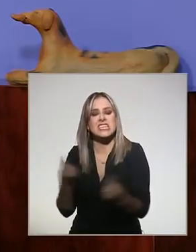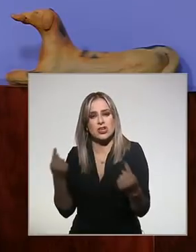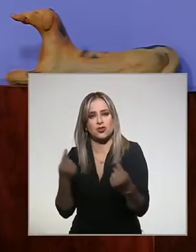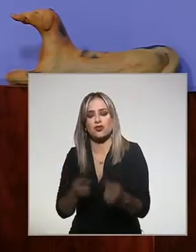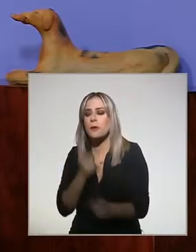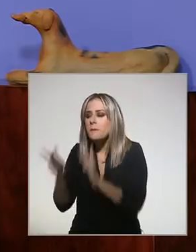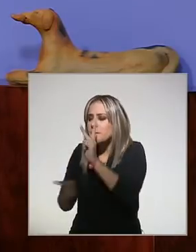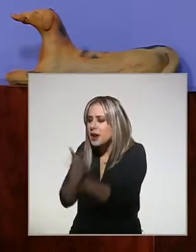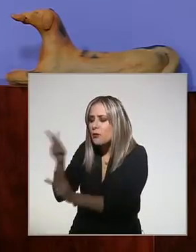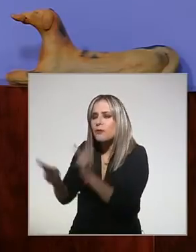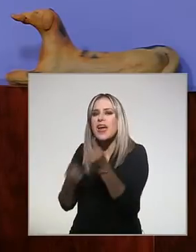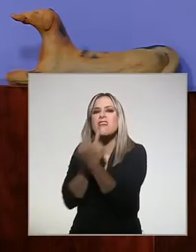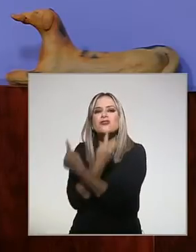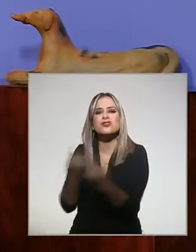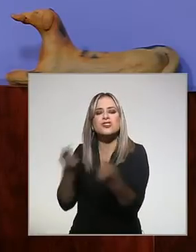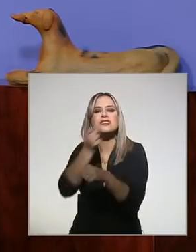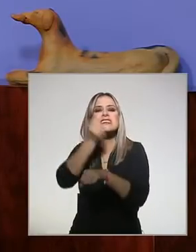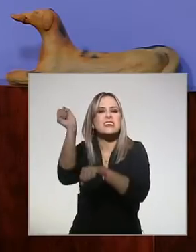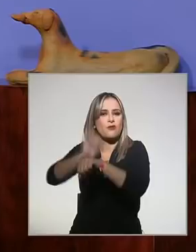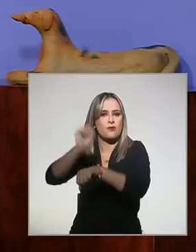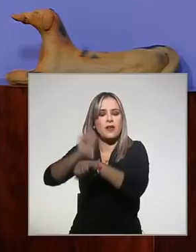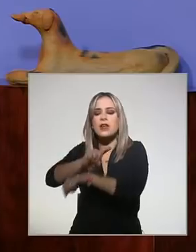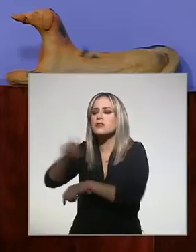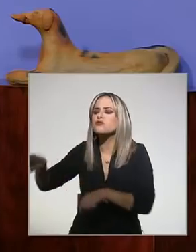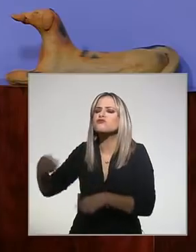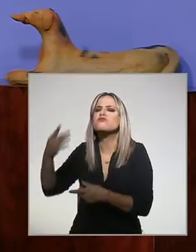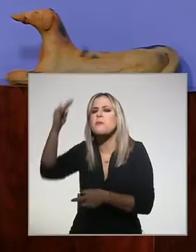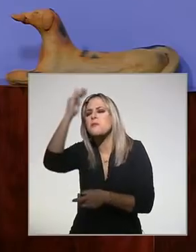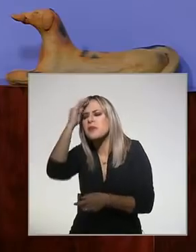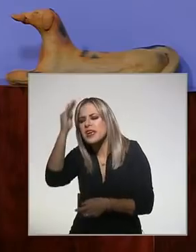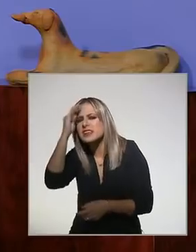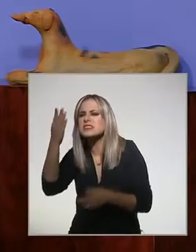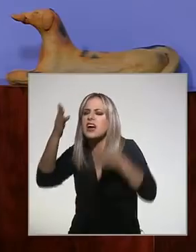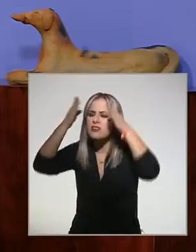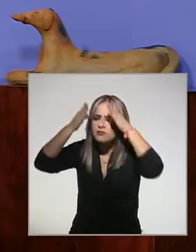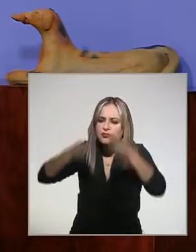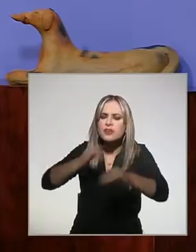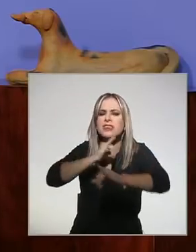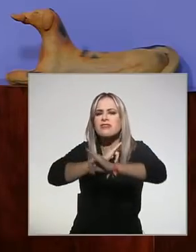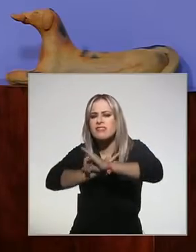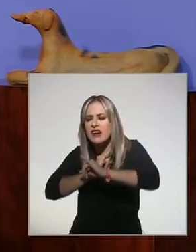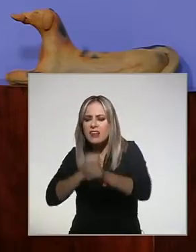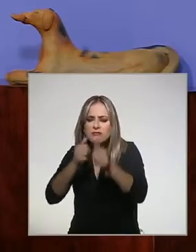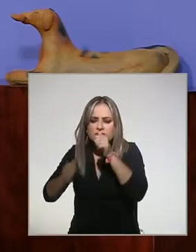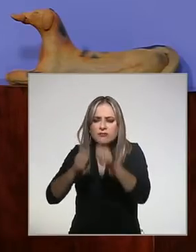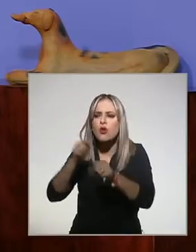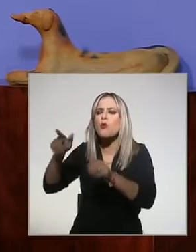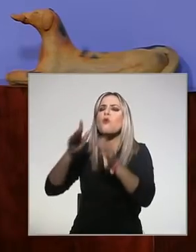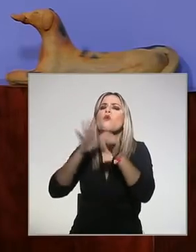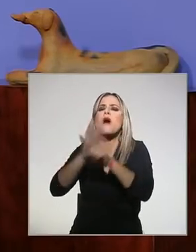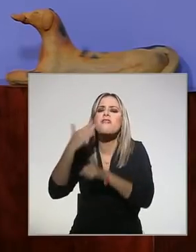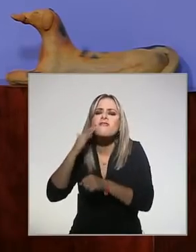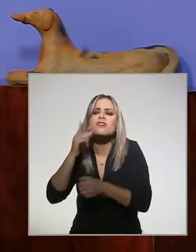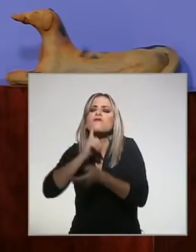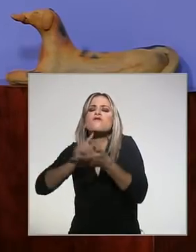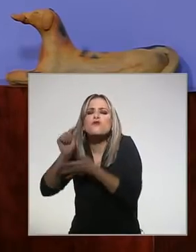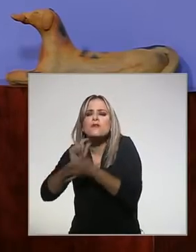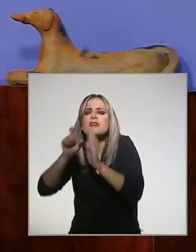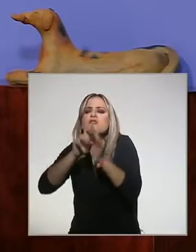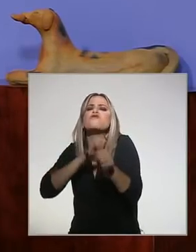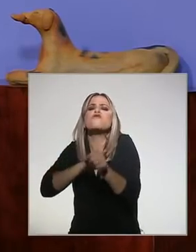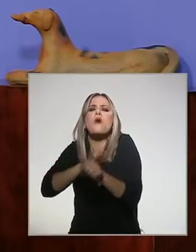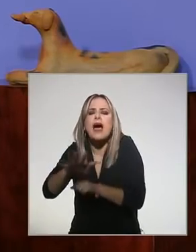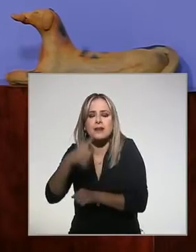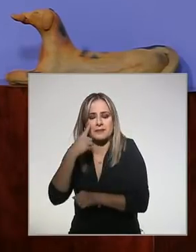preguntamos a varios niños de secundaria qué pensaban o en qué ocupan el internet y qué redes sociales son las que más usan, y esto fue lo